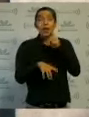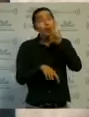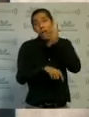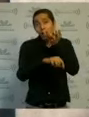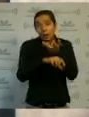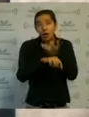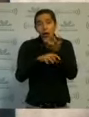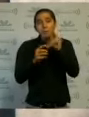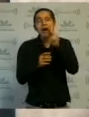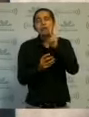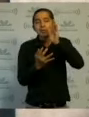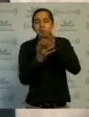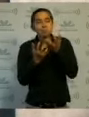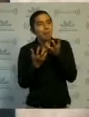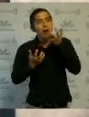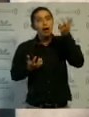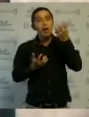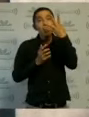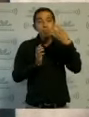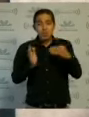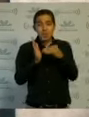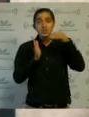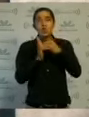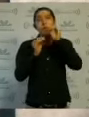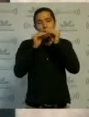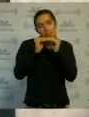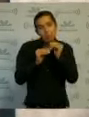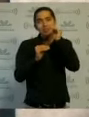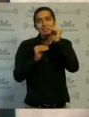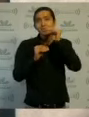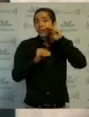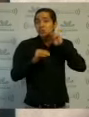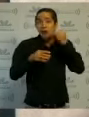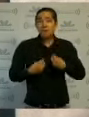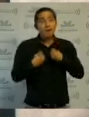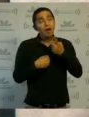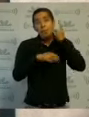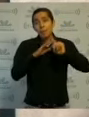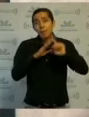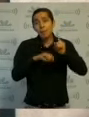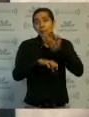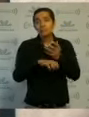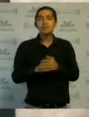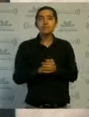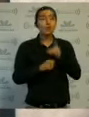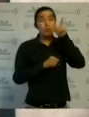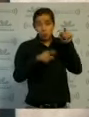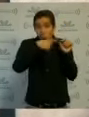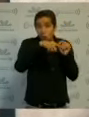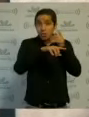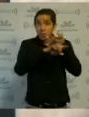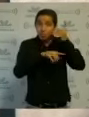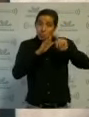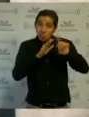otro Michoacán con 4 millones o más de michoacanos. Su trabajo y esfuerzo